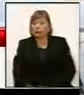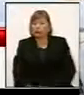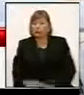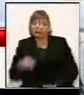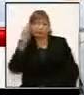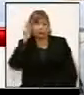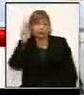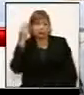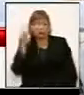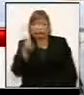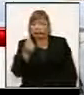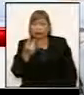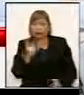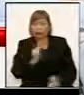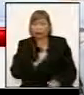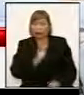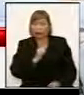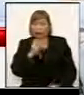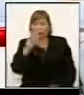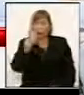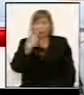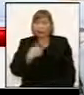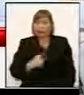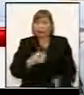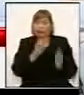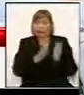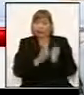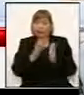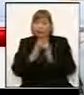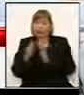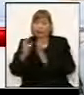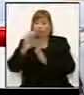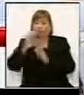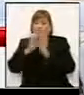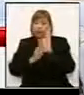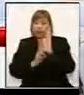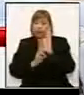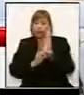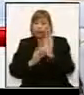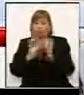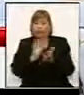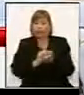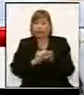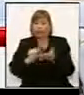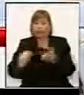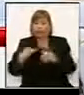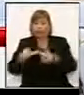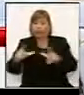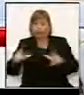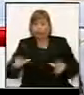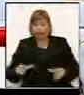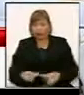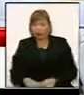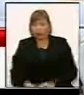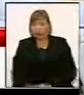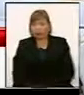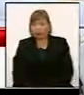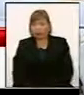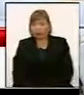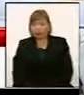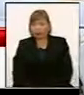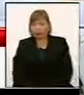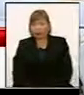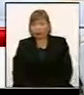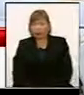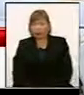habilidad tan propia de su persona, preparemos un proyecto de expropiación de esa zona, señora,